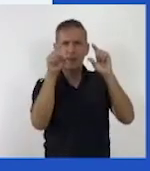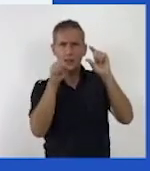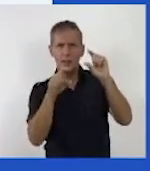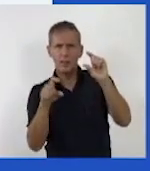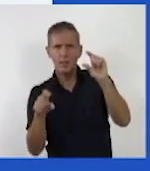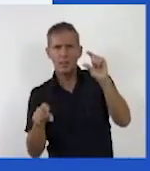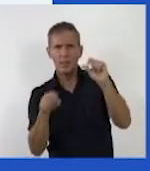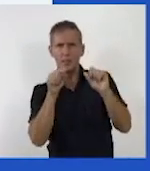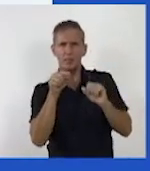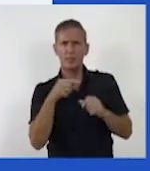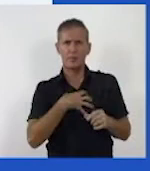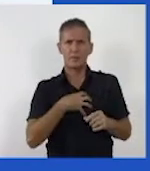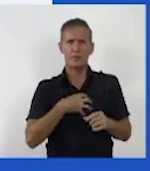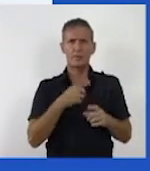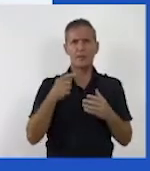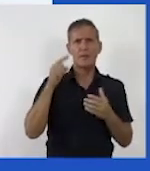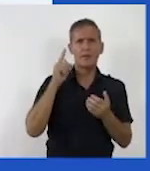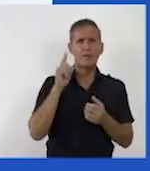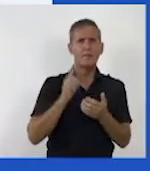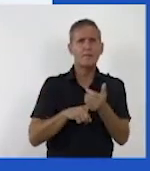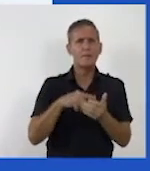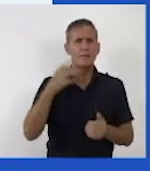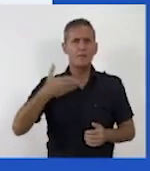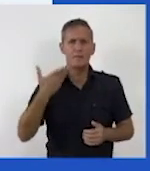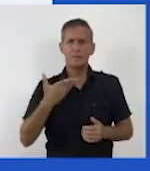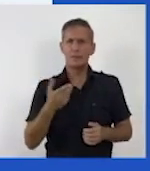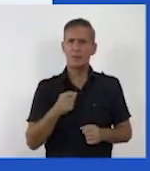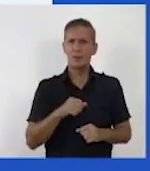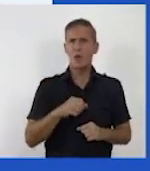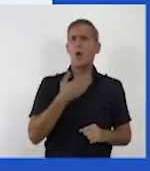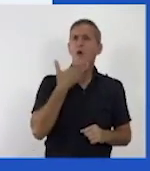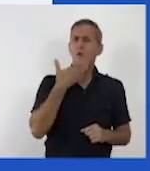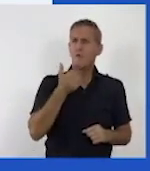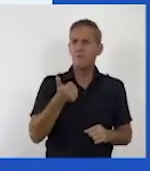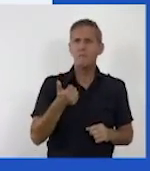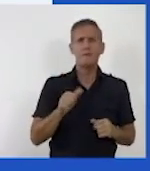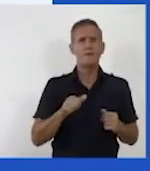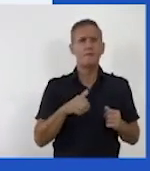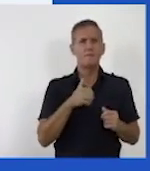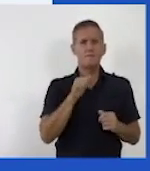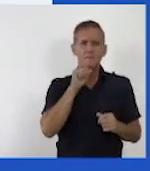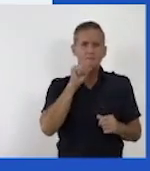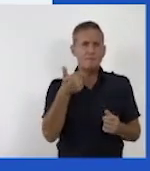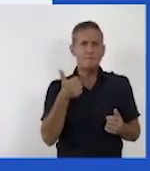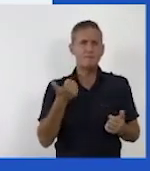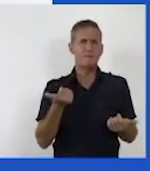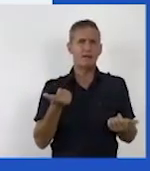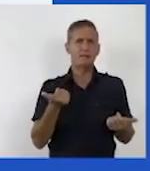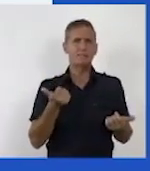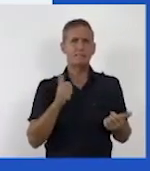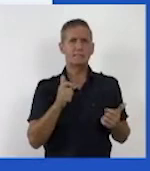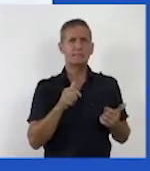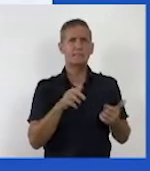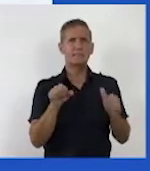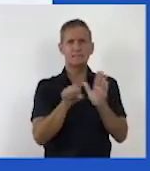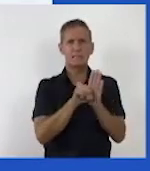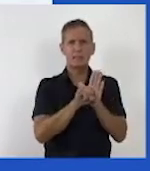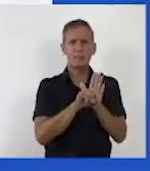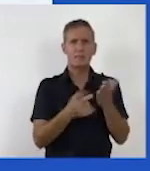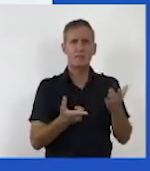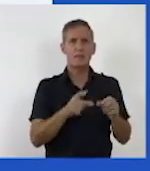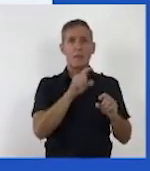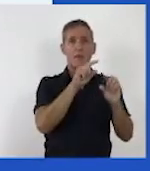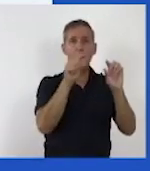tiene un poema es muy fácil reconocerlo por la manera que esté escrito cuántos versos tiene cada